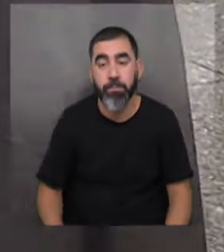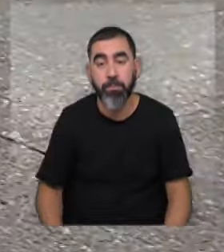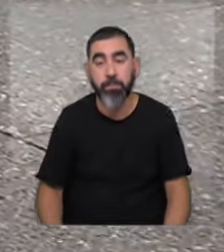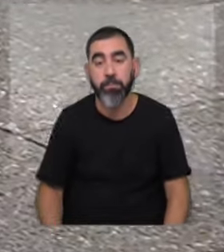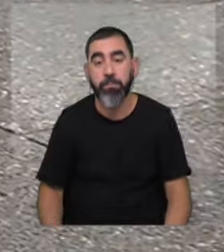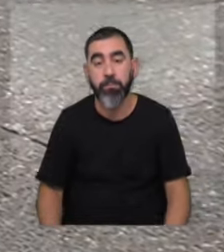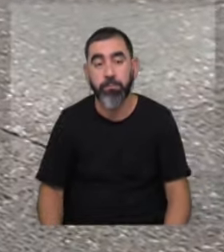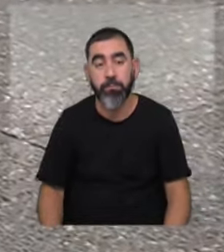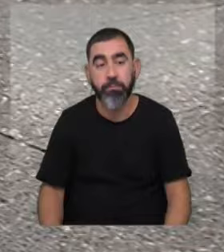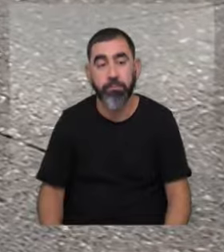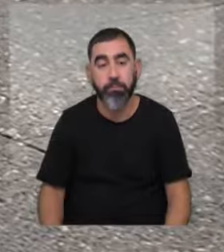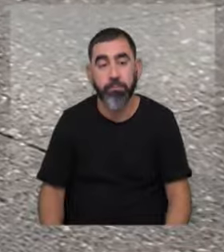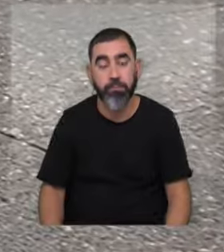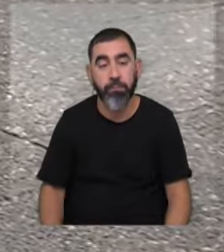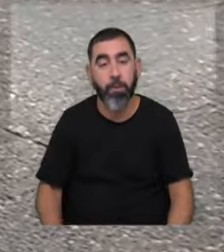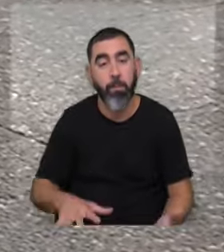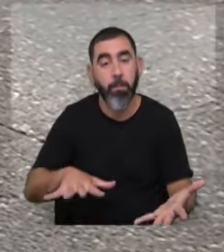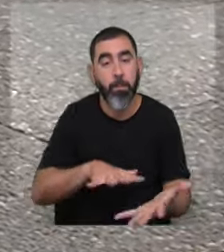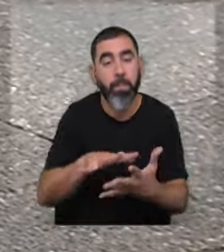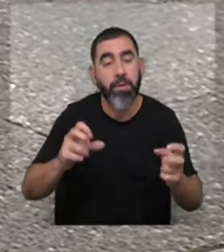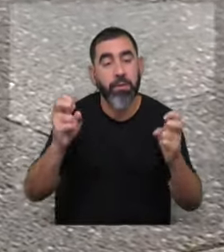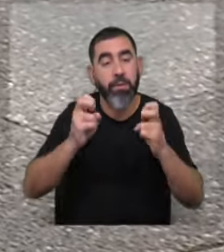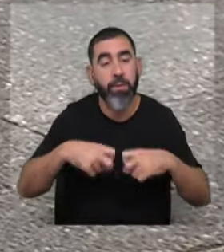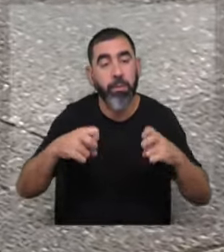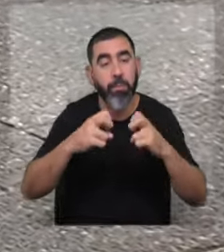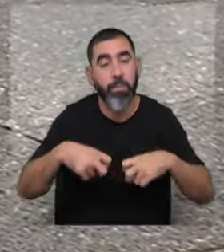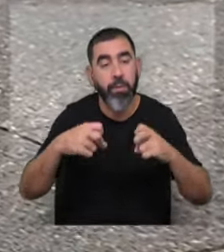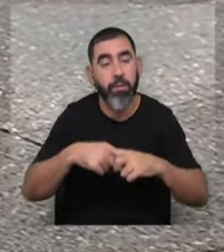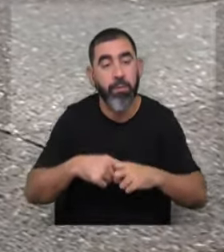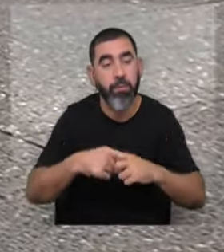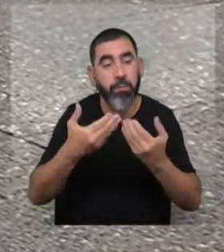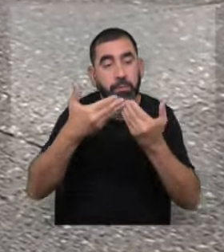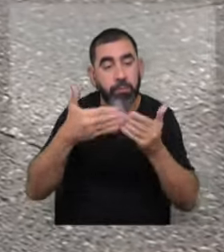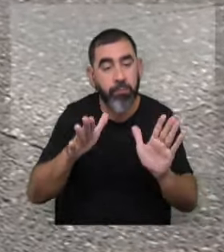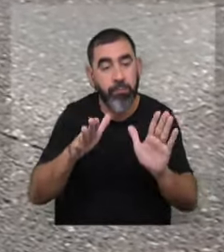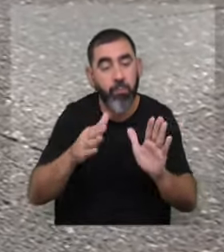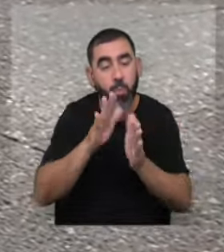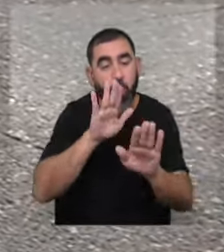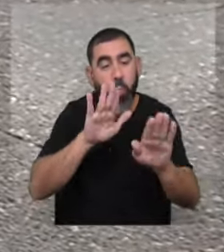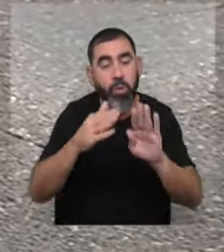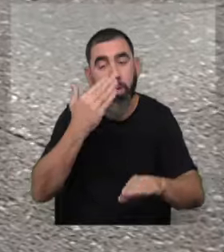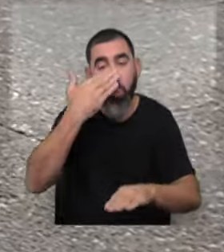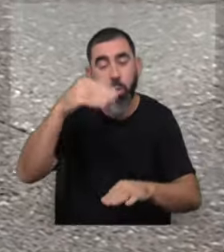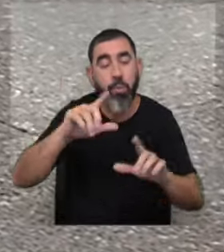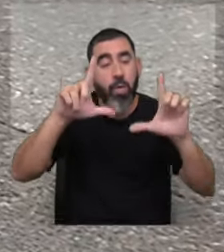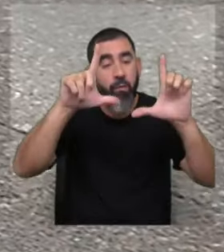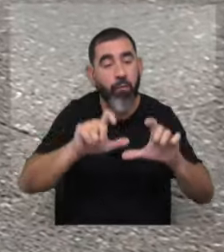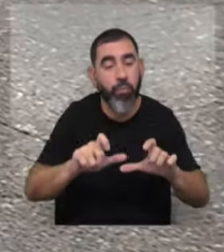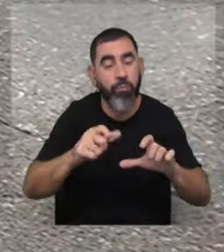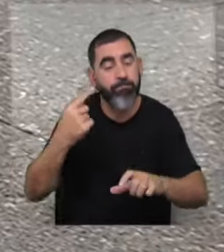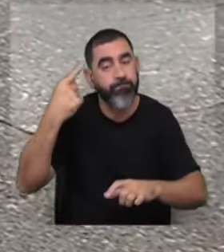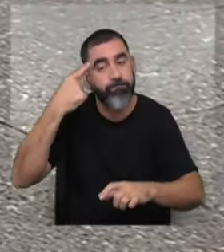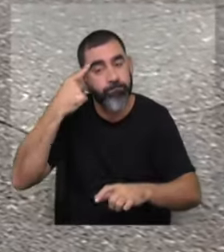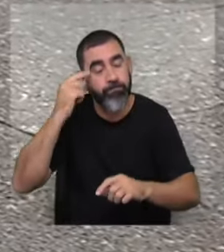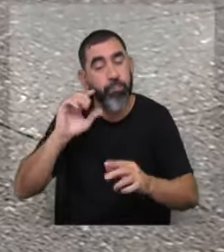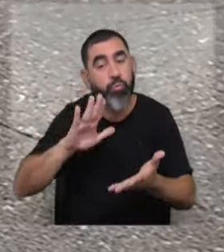Así es, Rosina, volvemos. Estamos en la Plaza Independencia, donde se inauguró esta muestra, La Última Foto, que busca concientizar